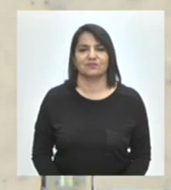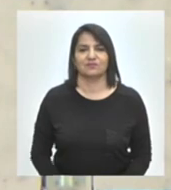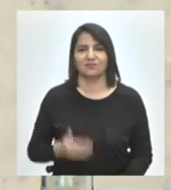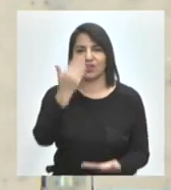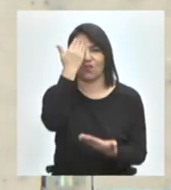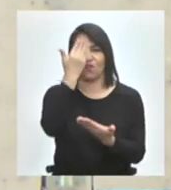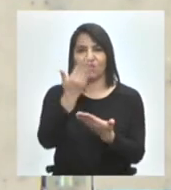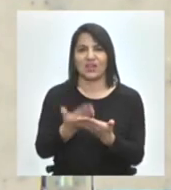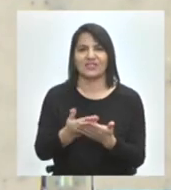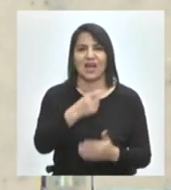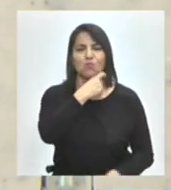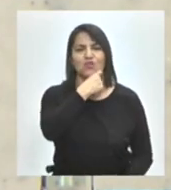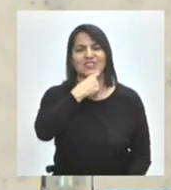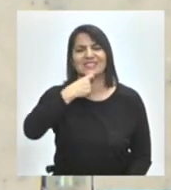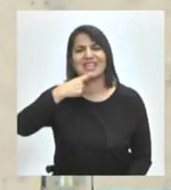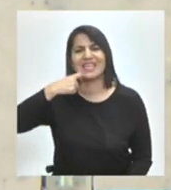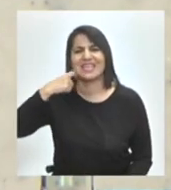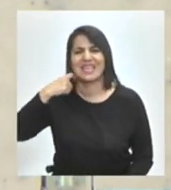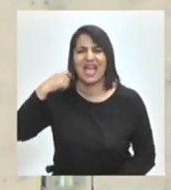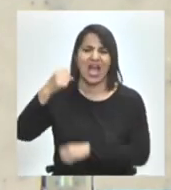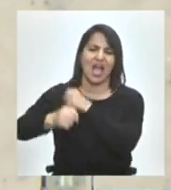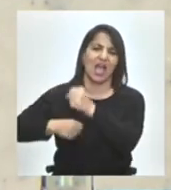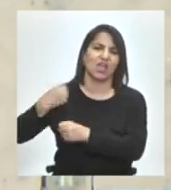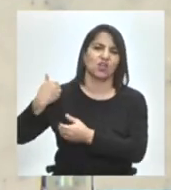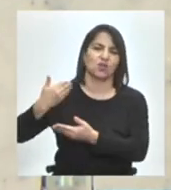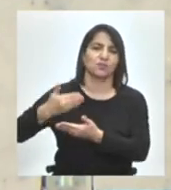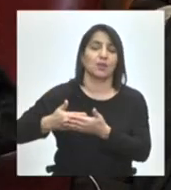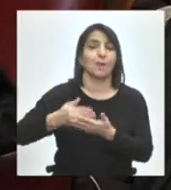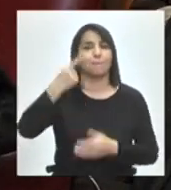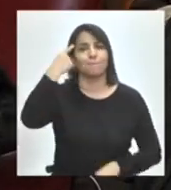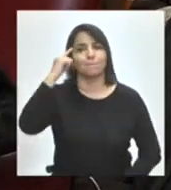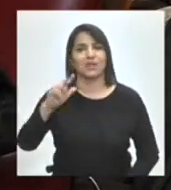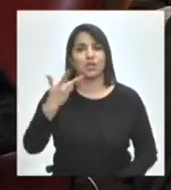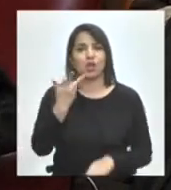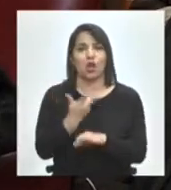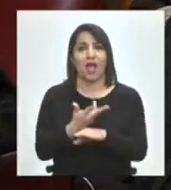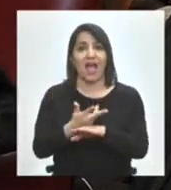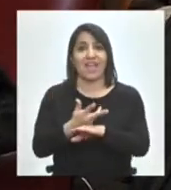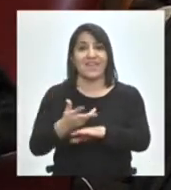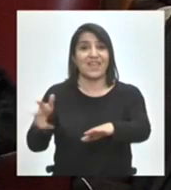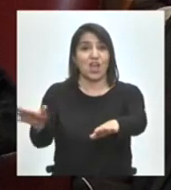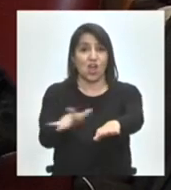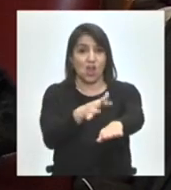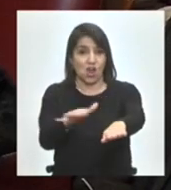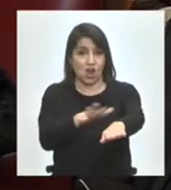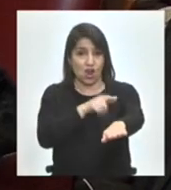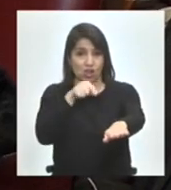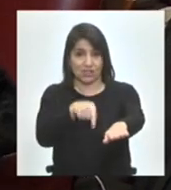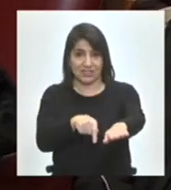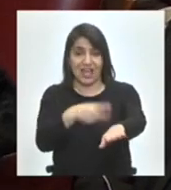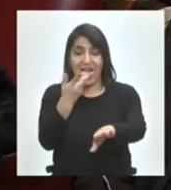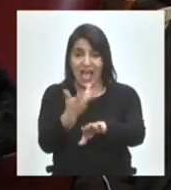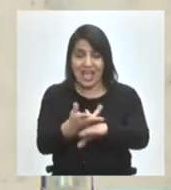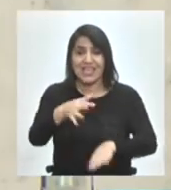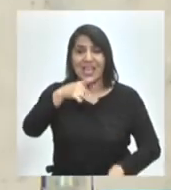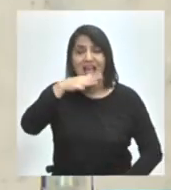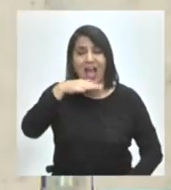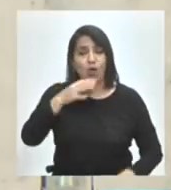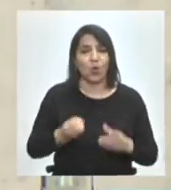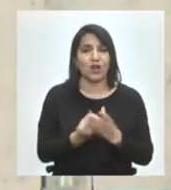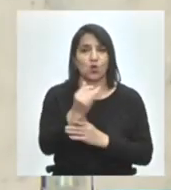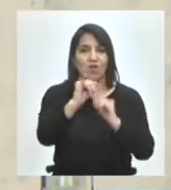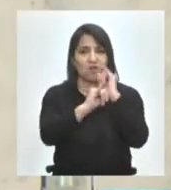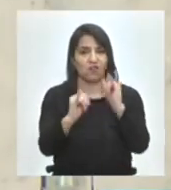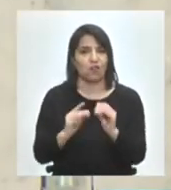Enfrentamos una sequía que se arrastra por décadas, pero tenemos una extensa costa que puede proveernos de agua y de nuevas formas